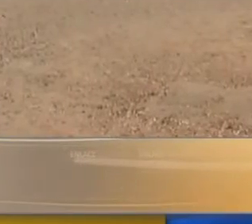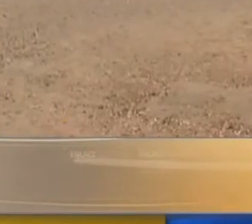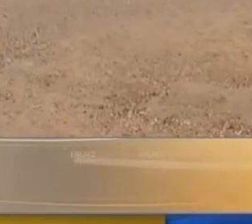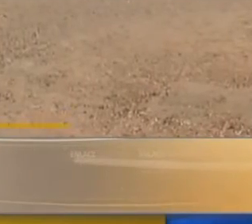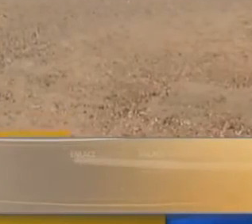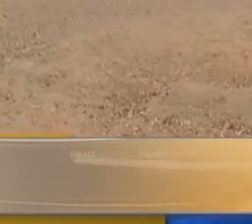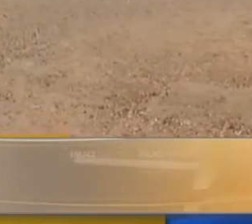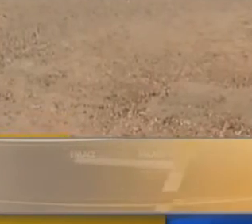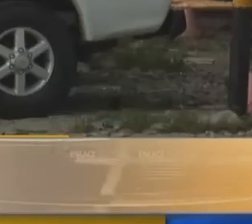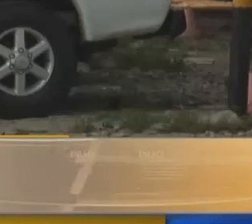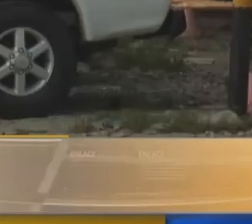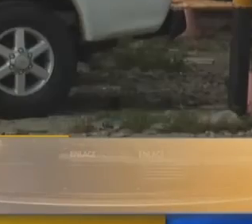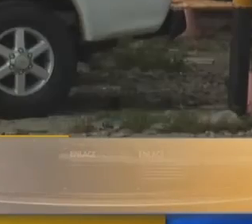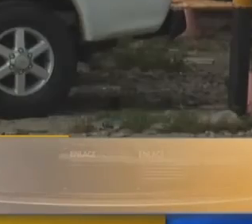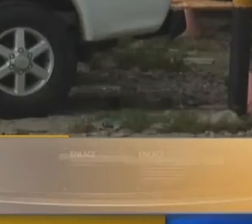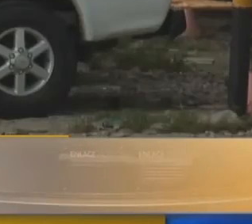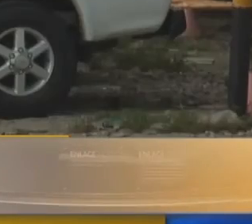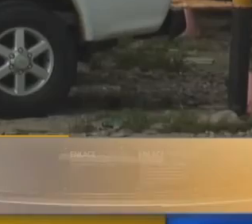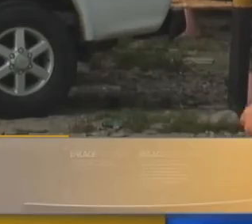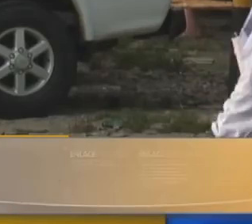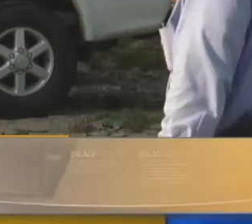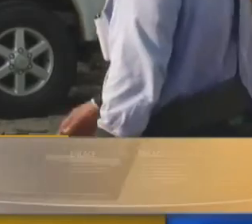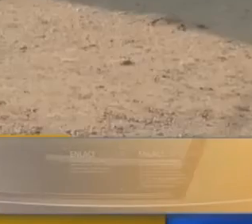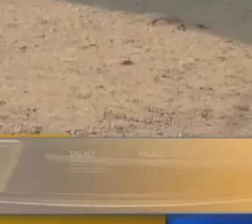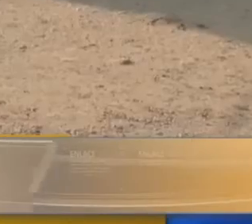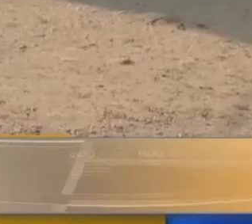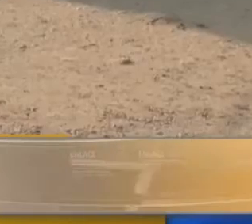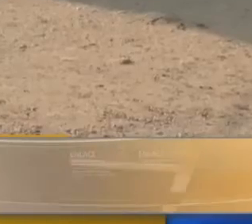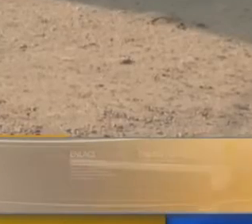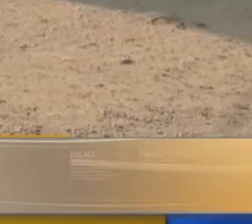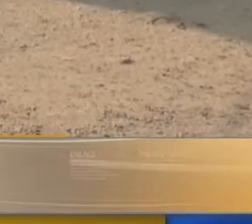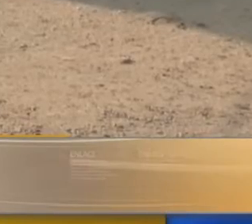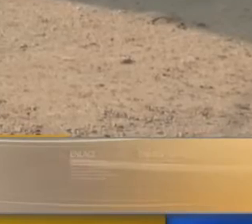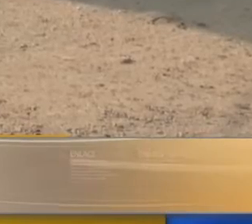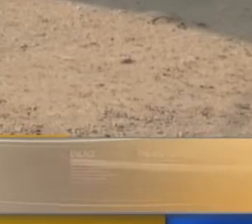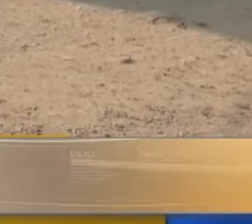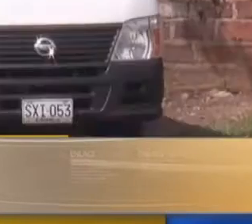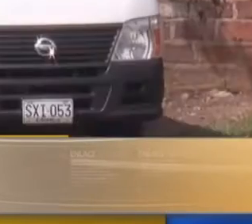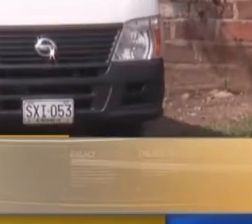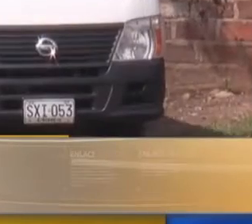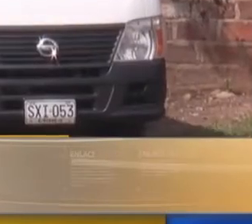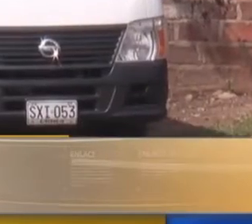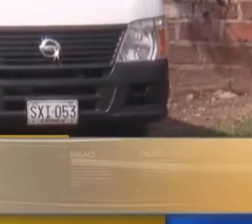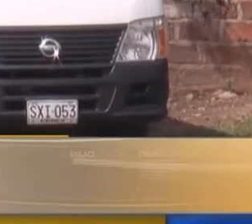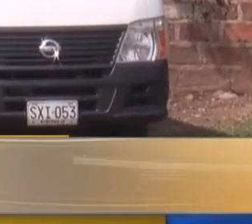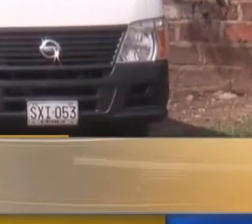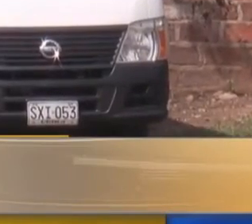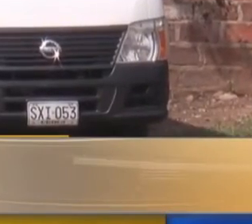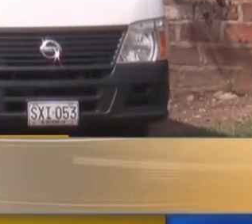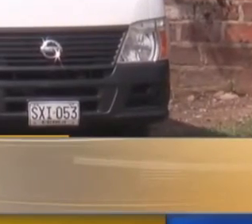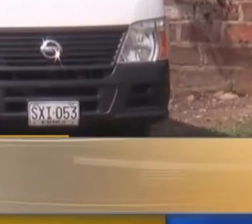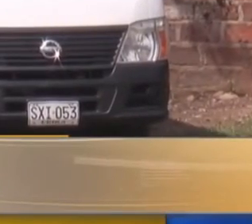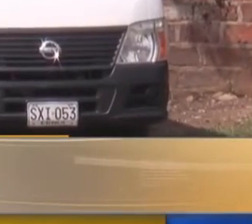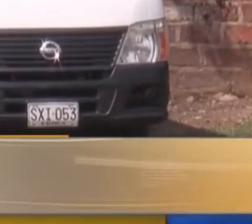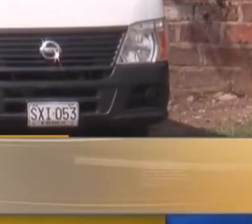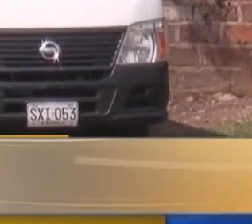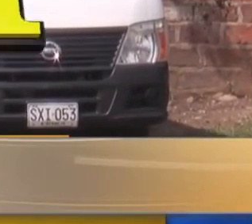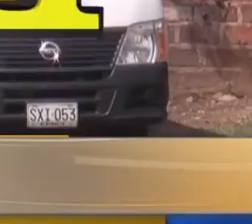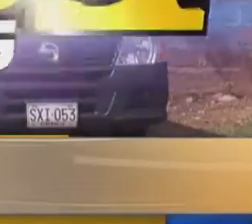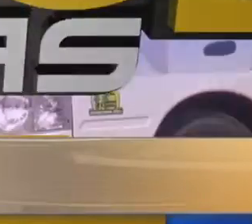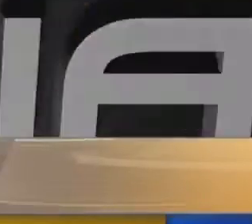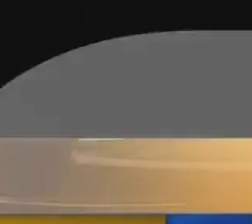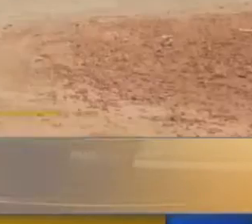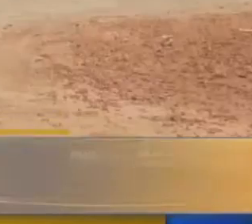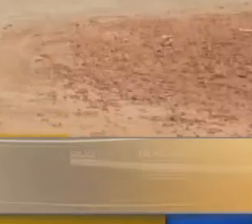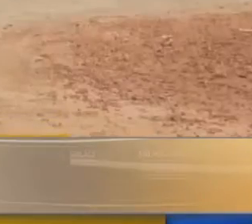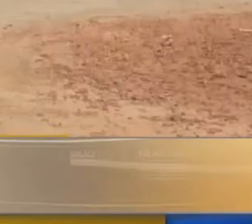de transporte de la ciudad denuncian posible manipulación en el proceso de licitación que adelanta Ecopetrol y que escoja al contratista que prestará los servicios de transporte a la